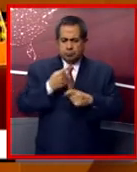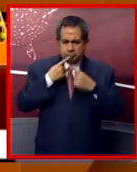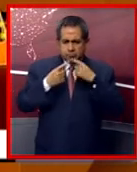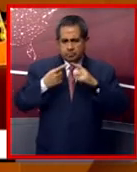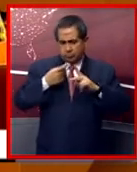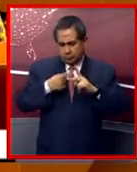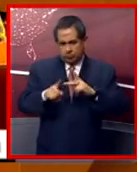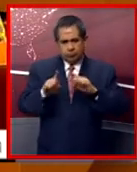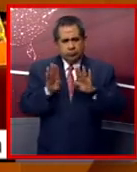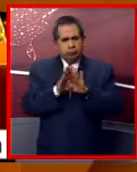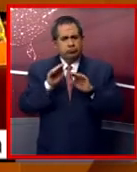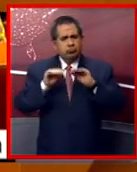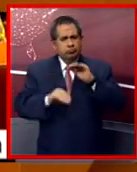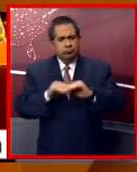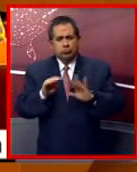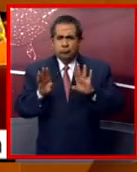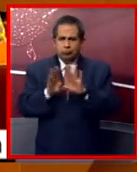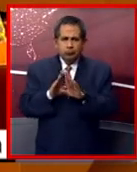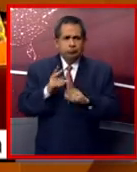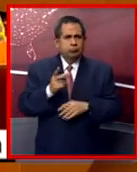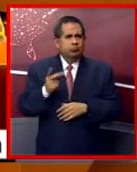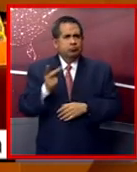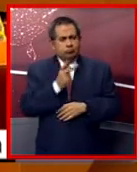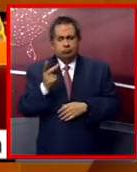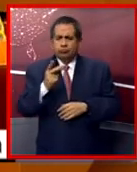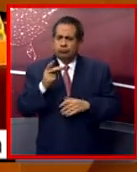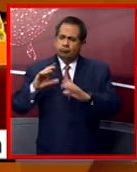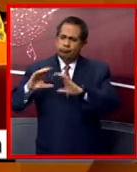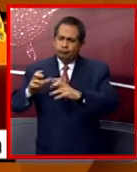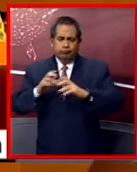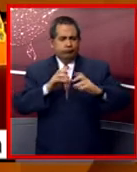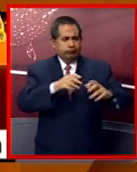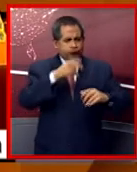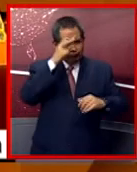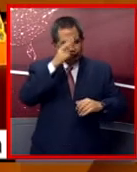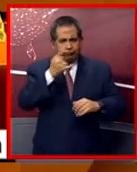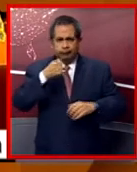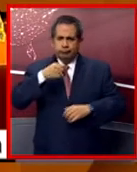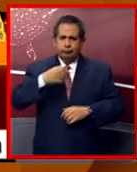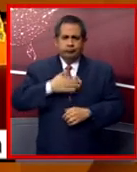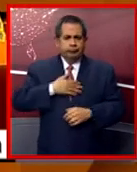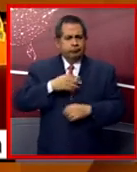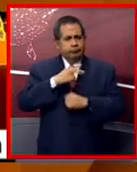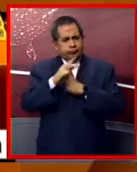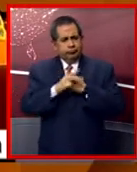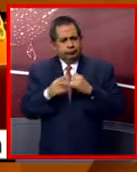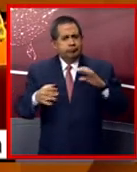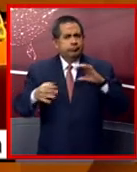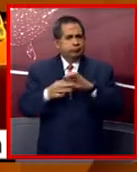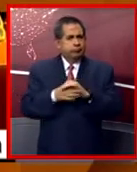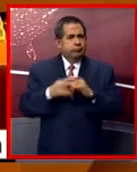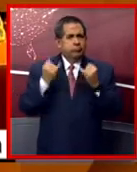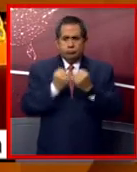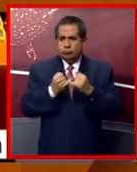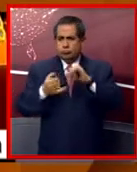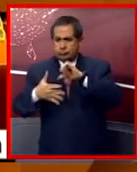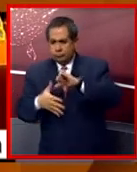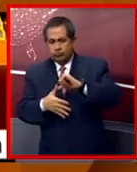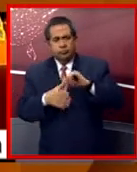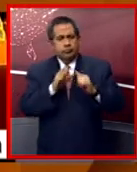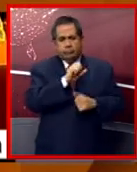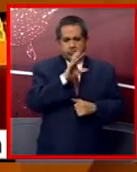construir puentes entre nuestros parlamentos, entre México y Namibia, así como entre Latinoamérica y